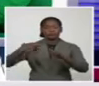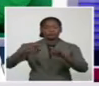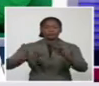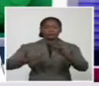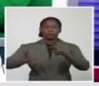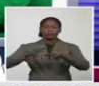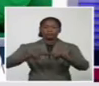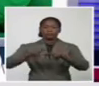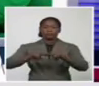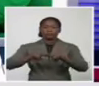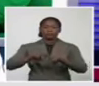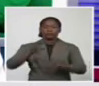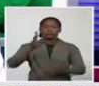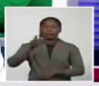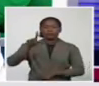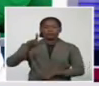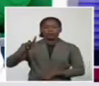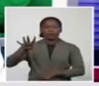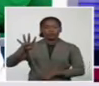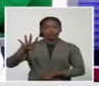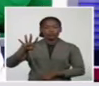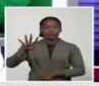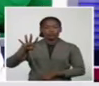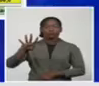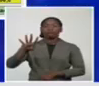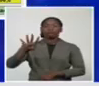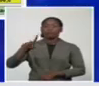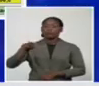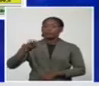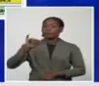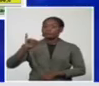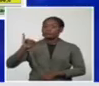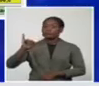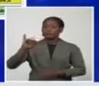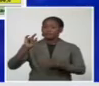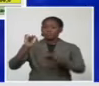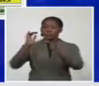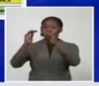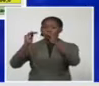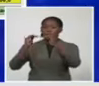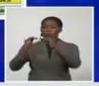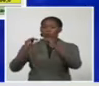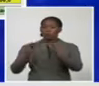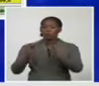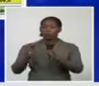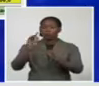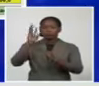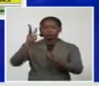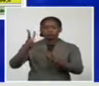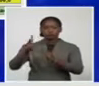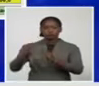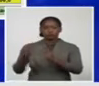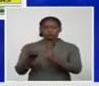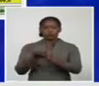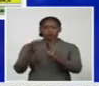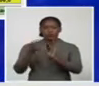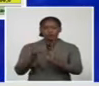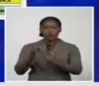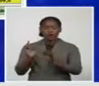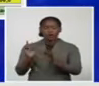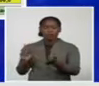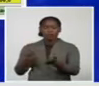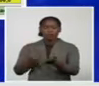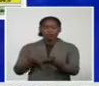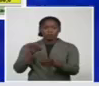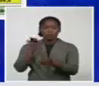314,6 por 100.000 habitantes, estamos hablando de tasa de incidencia de casos confirmados. Santiago